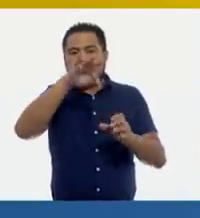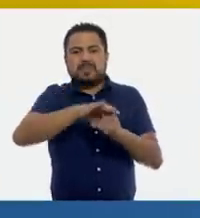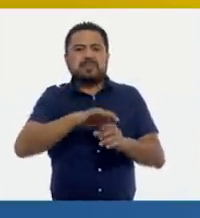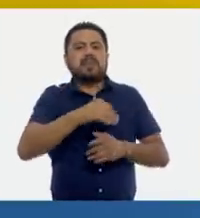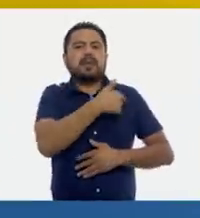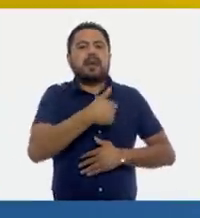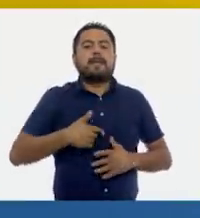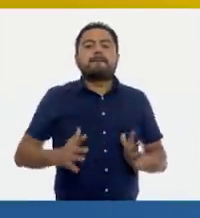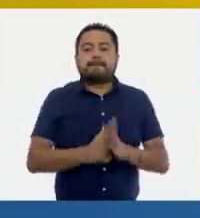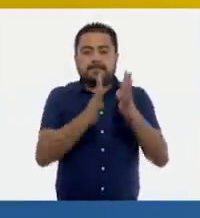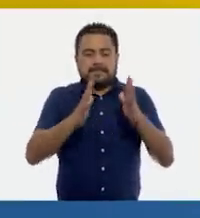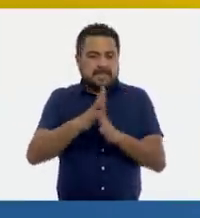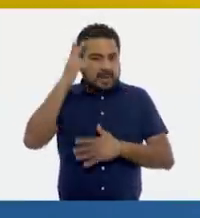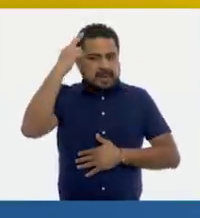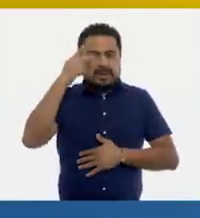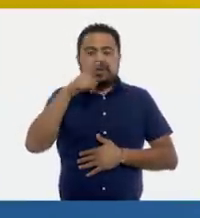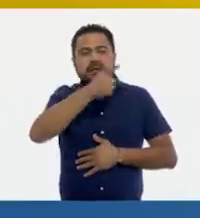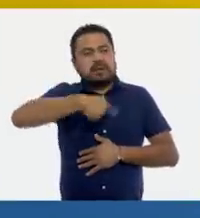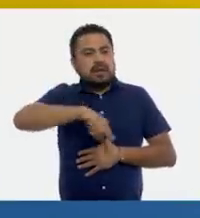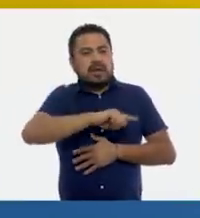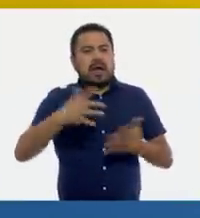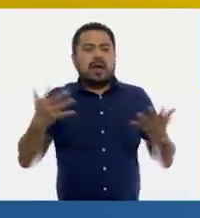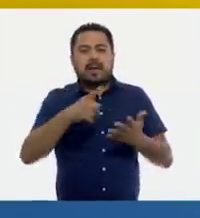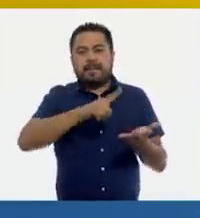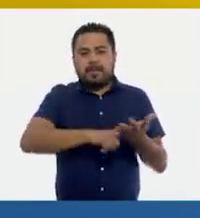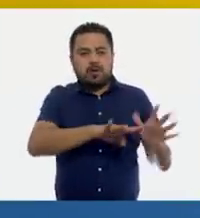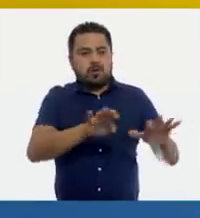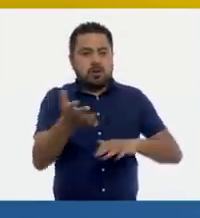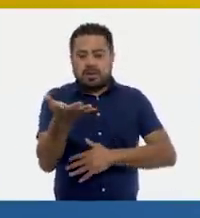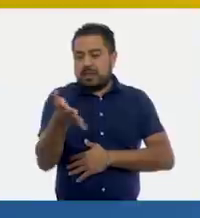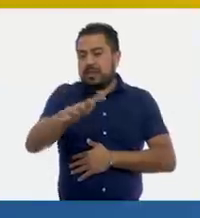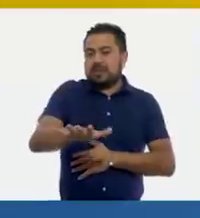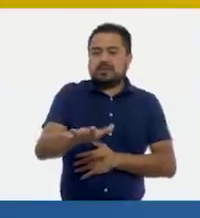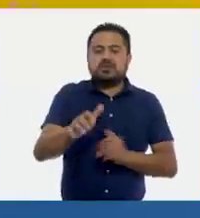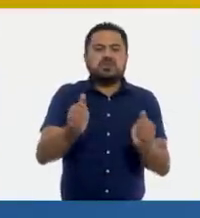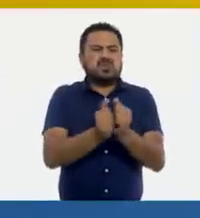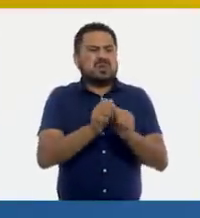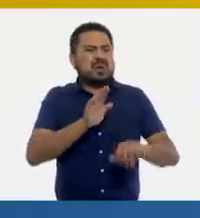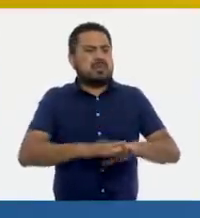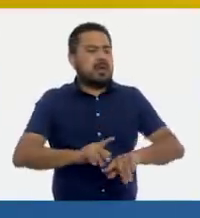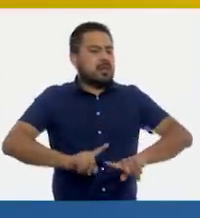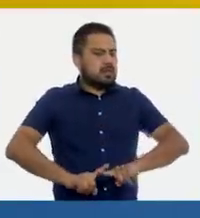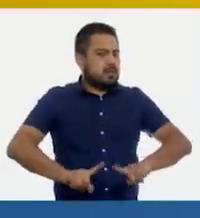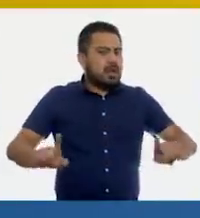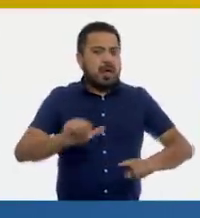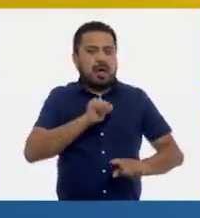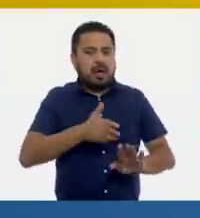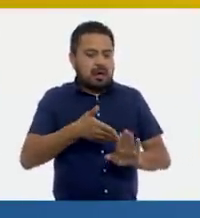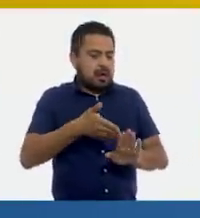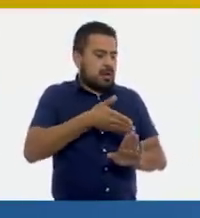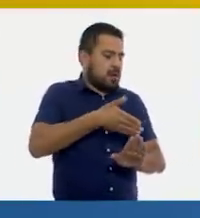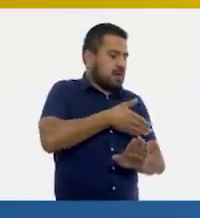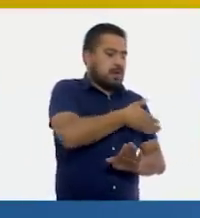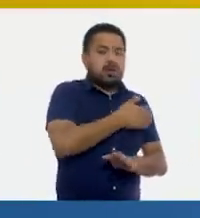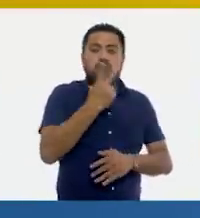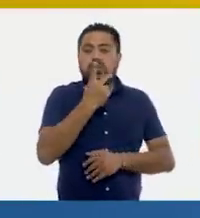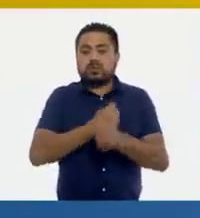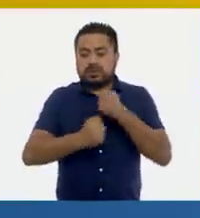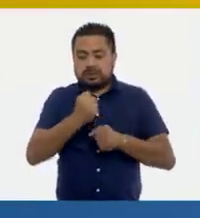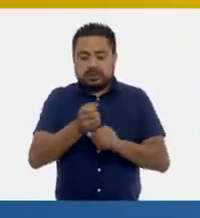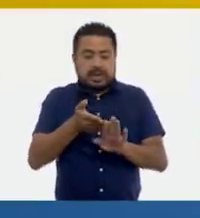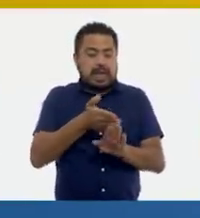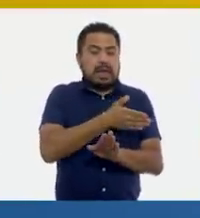las que participó Díaz se llevaron a cabo en 1910, en condiciones muy distintas a las anteriores, pues 2 años